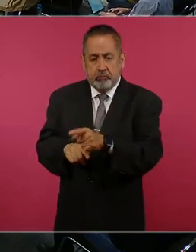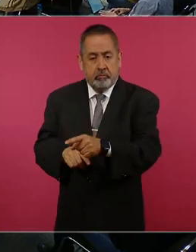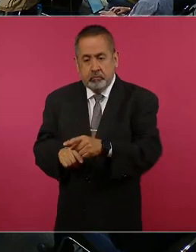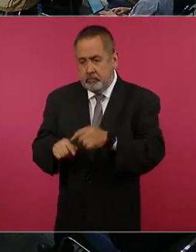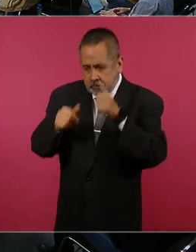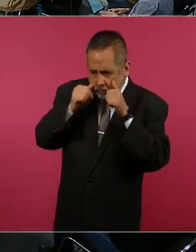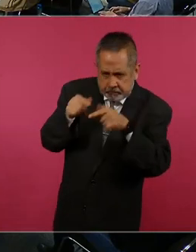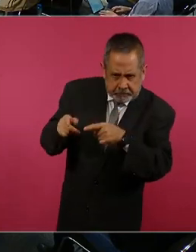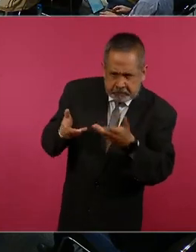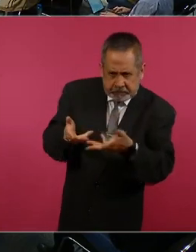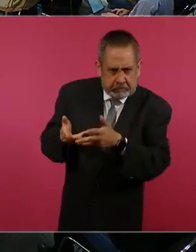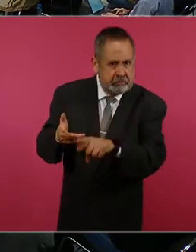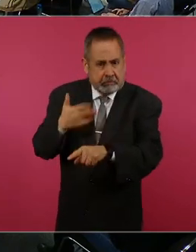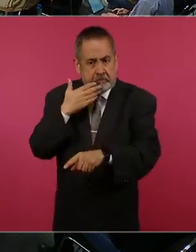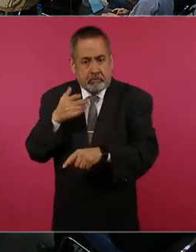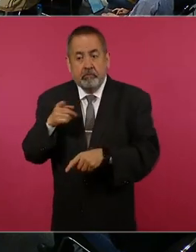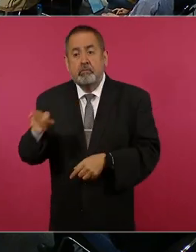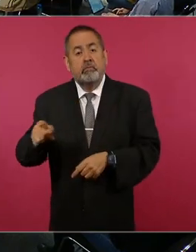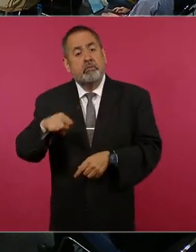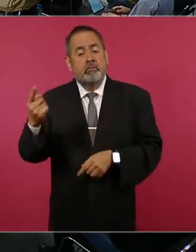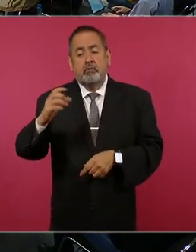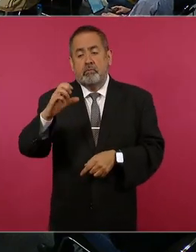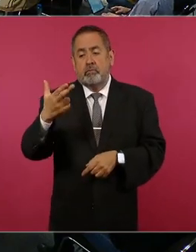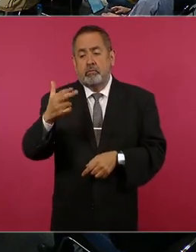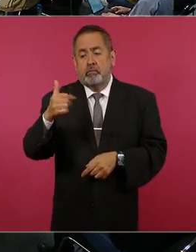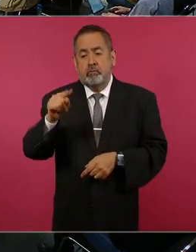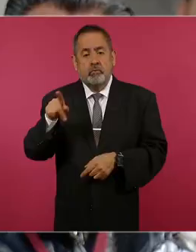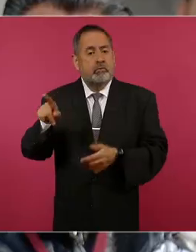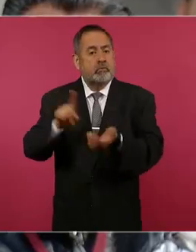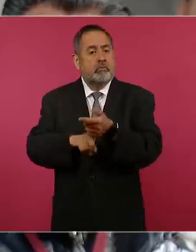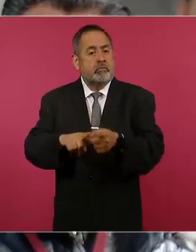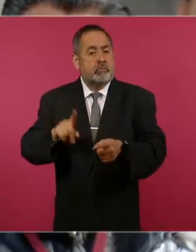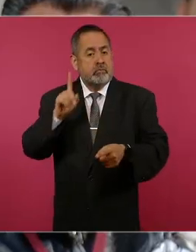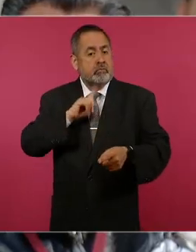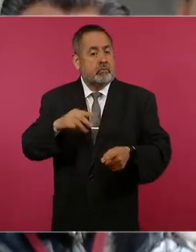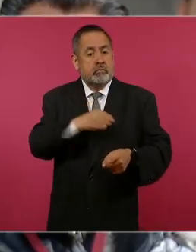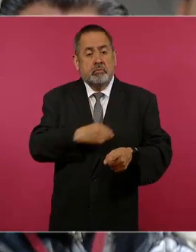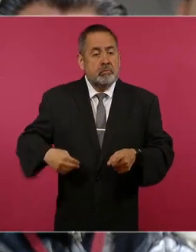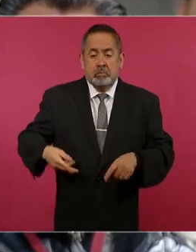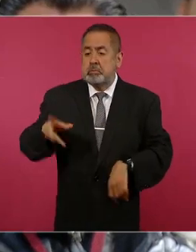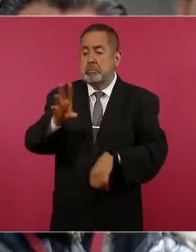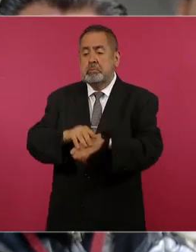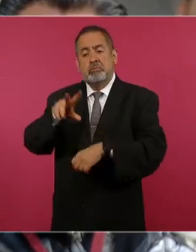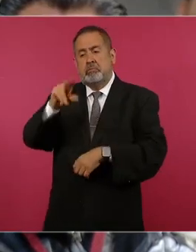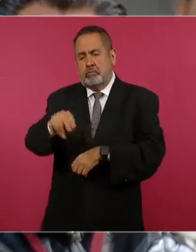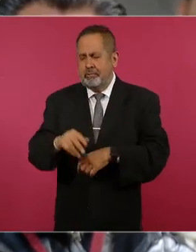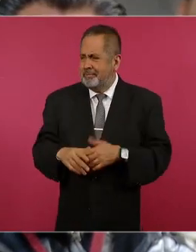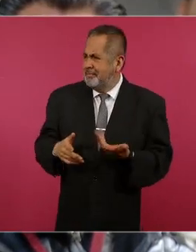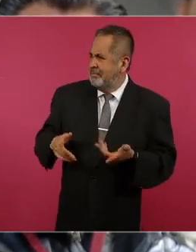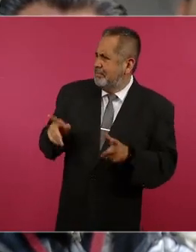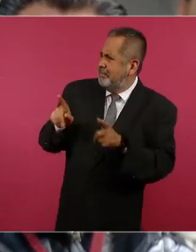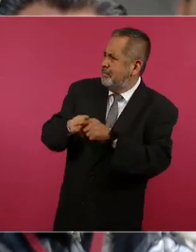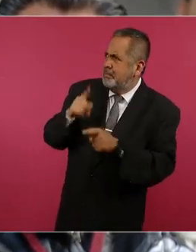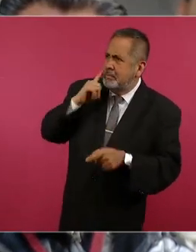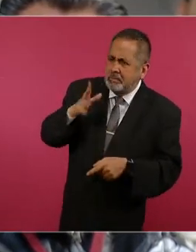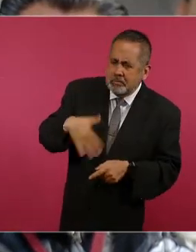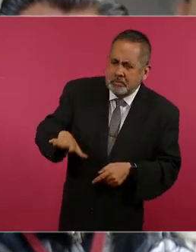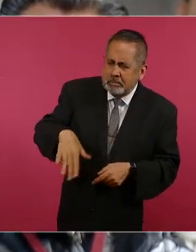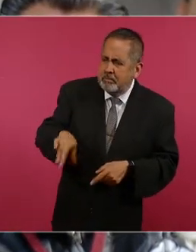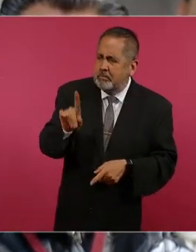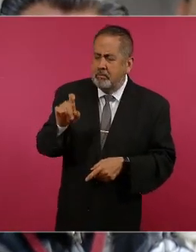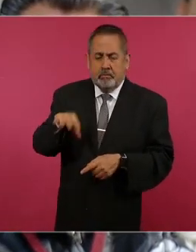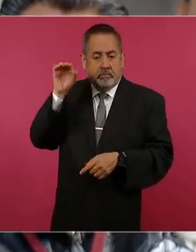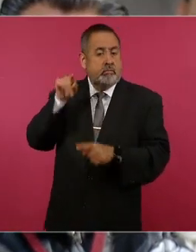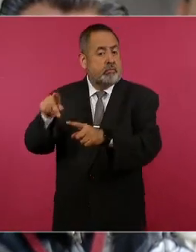estado al pendiente, porque en Chilchotla no les dio permiso, me parece, la autoridad municipal, CONCITEP a través del director Victoriano